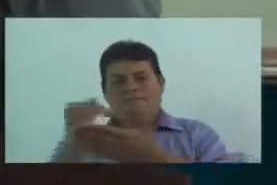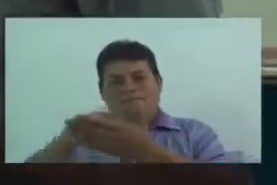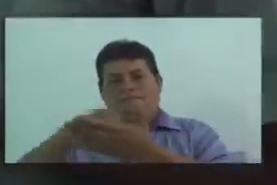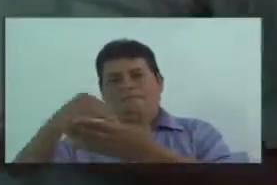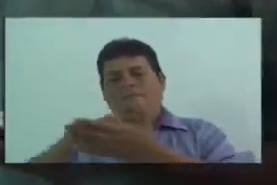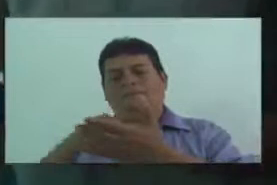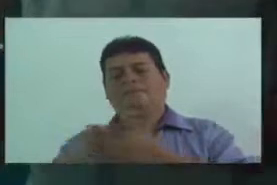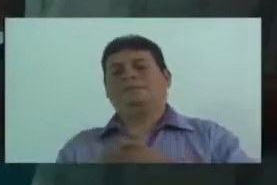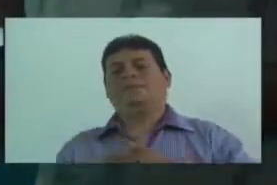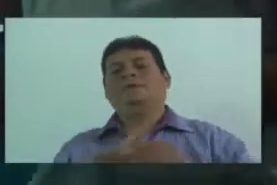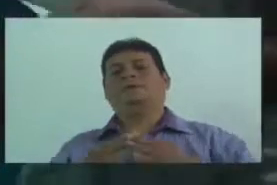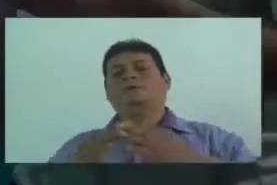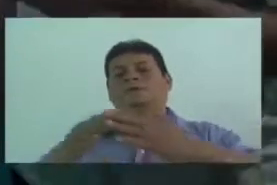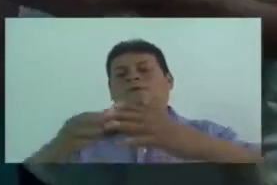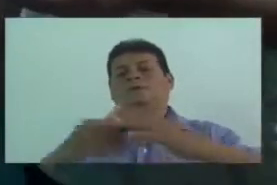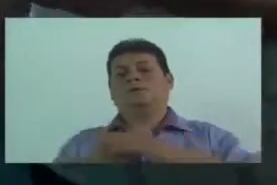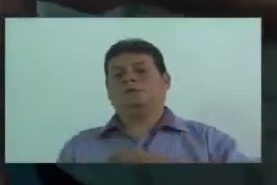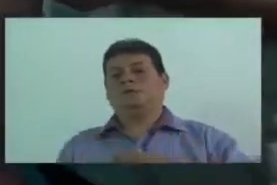vejina.